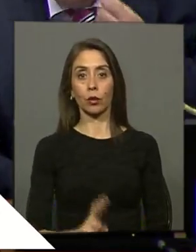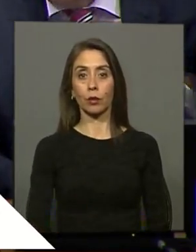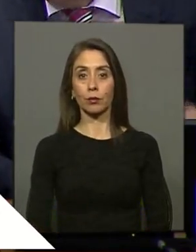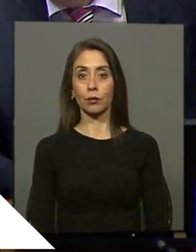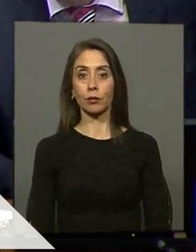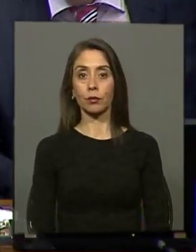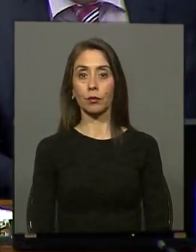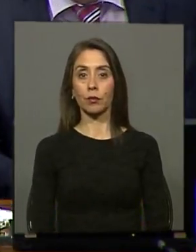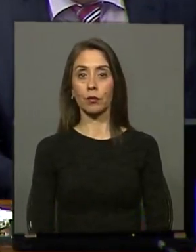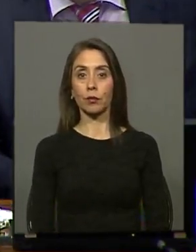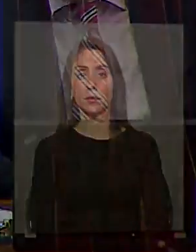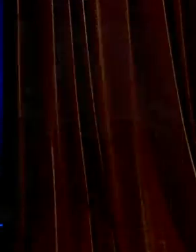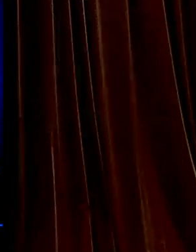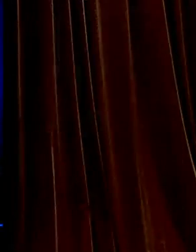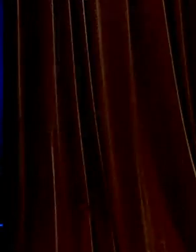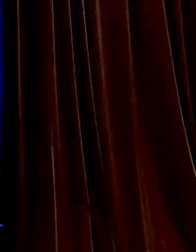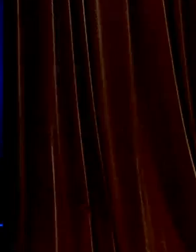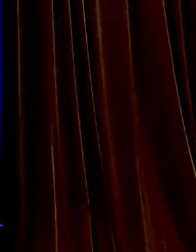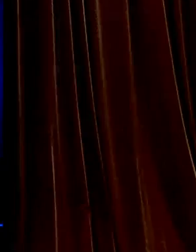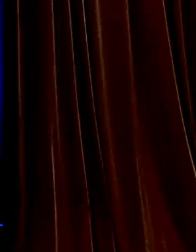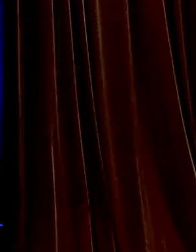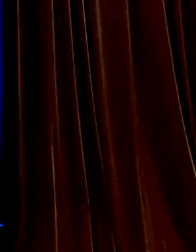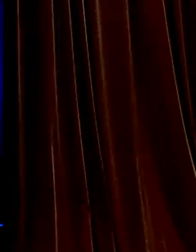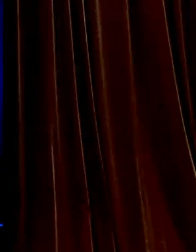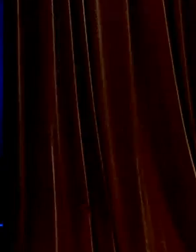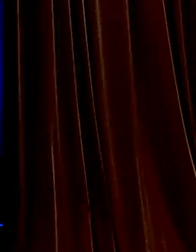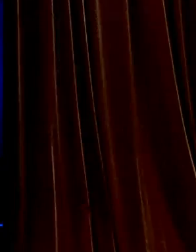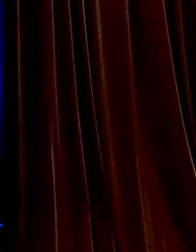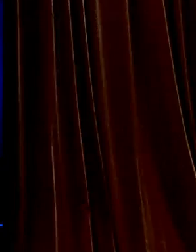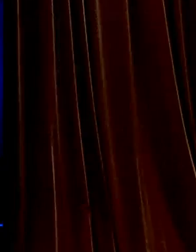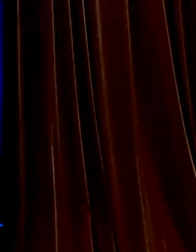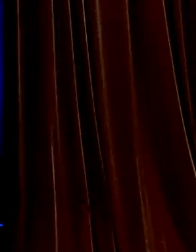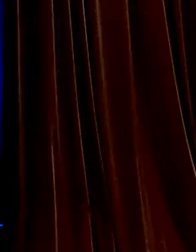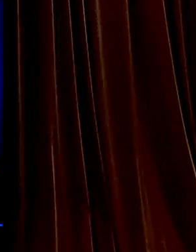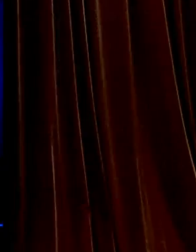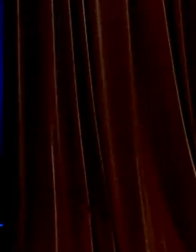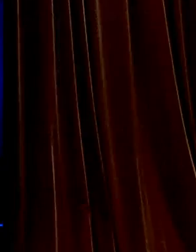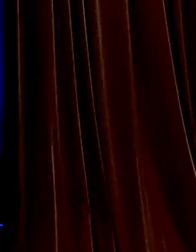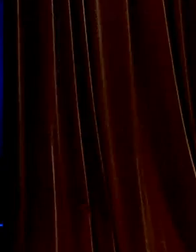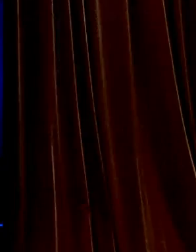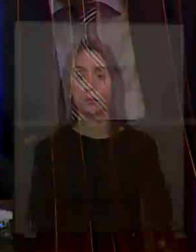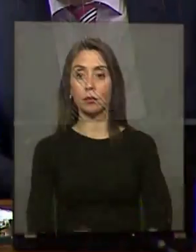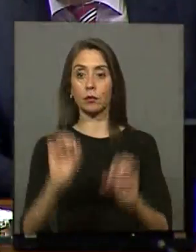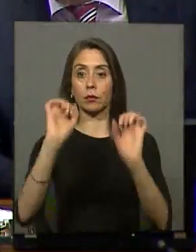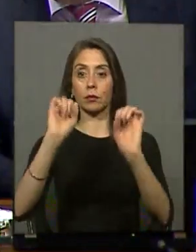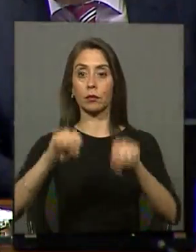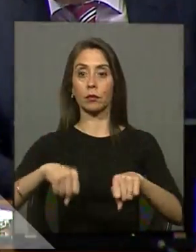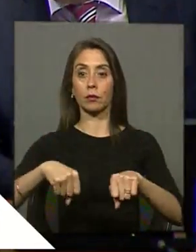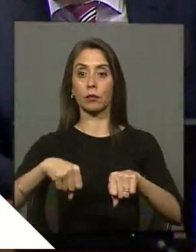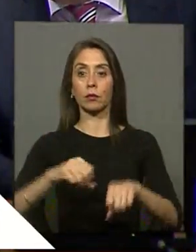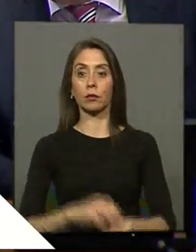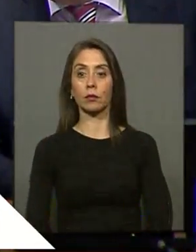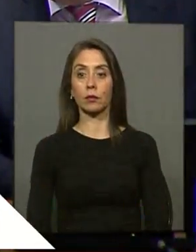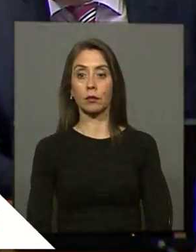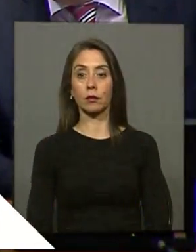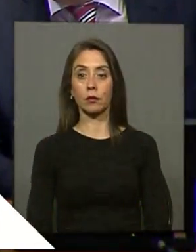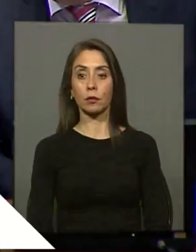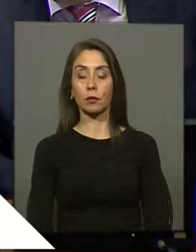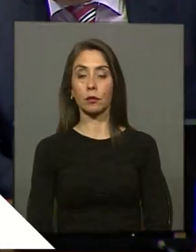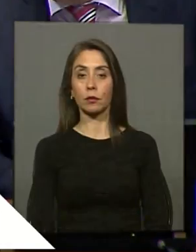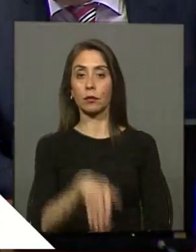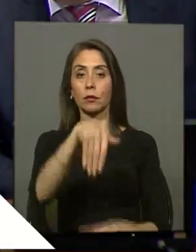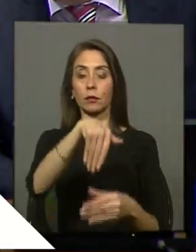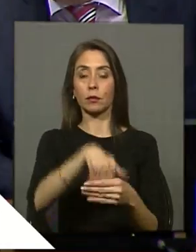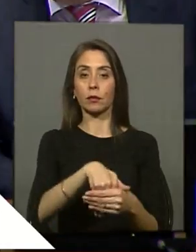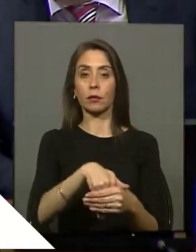por la afirmativa 94 votos 4 en contra 4 abstenciones aprobado en